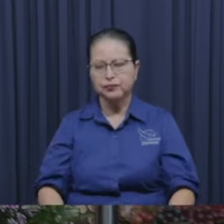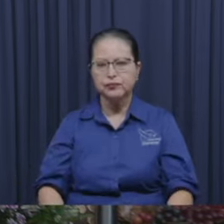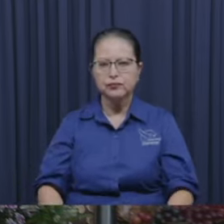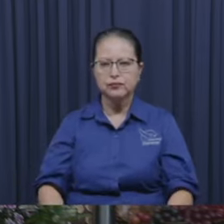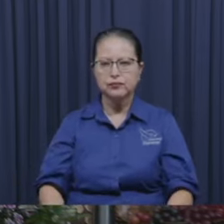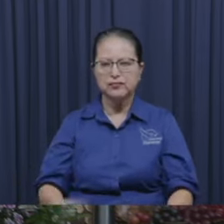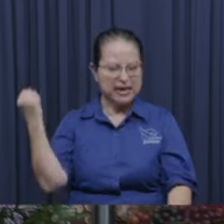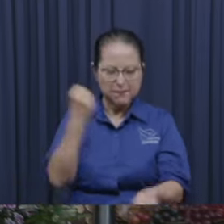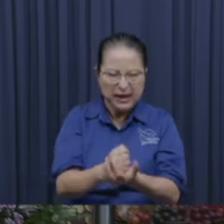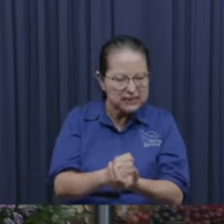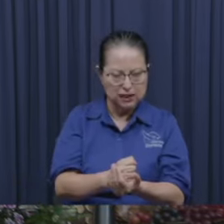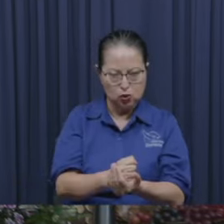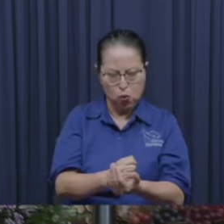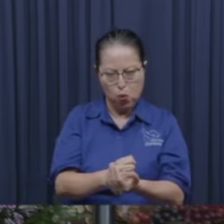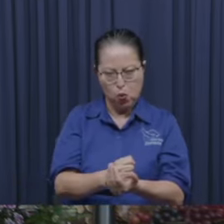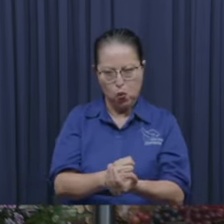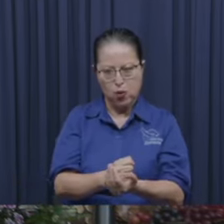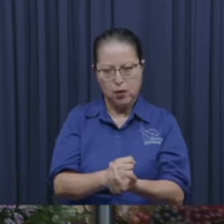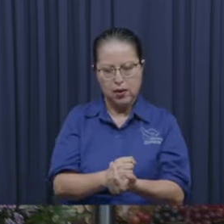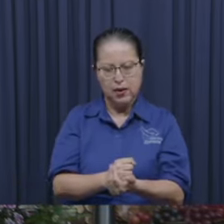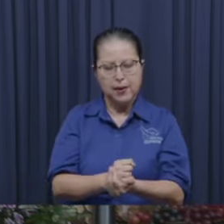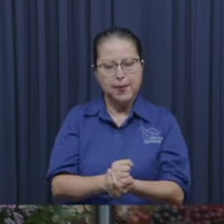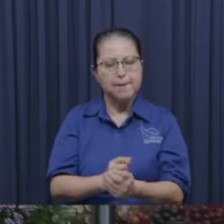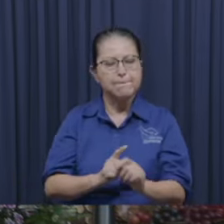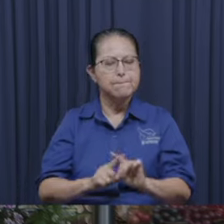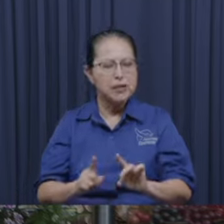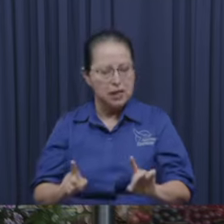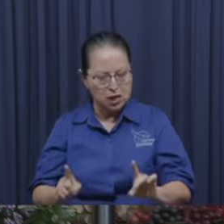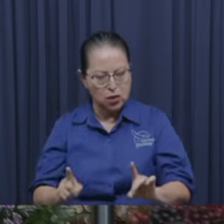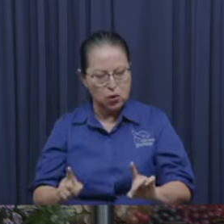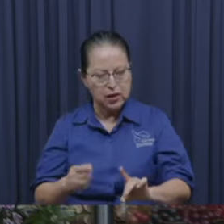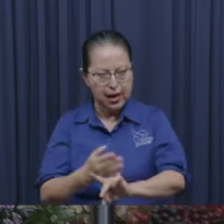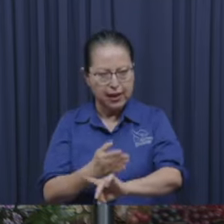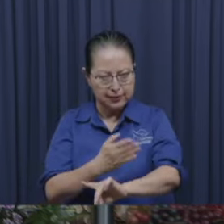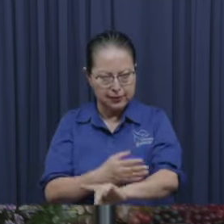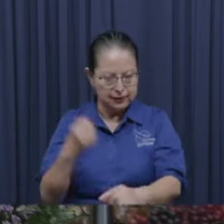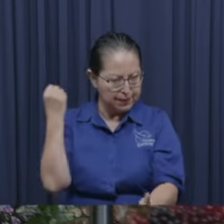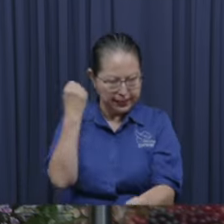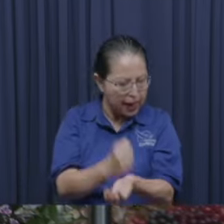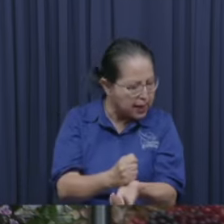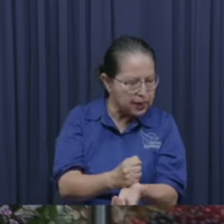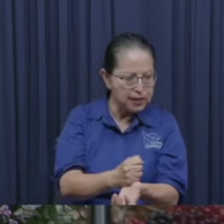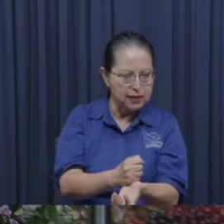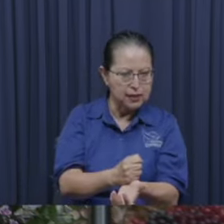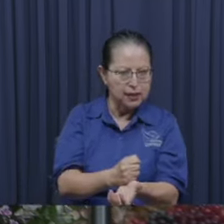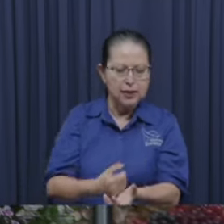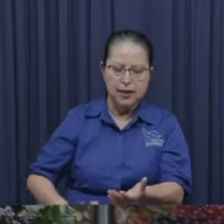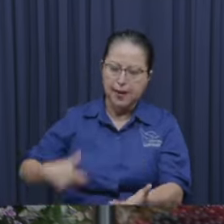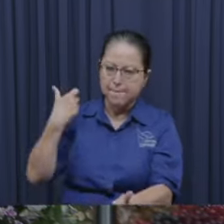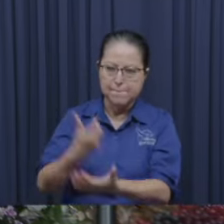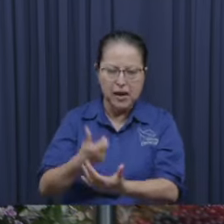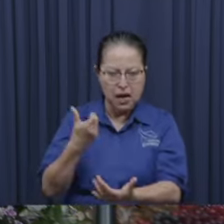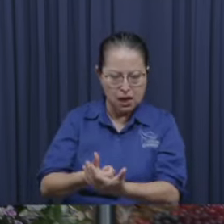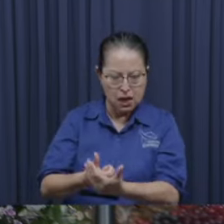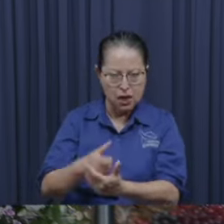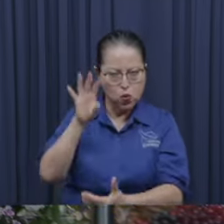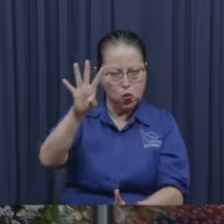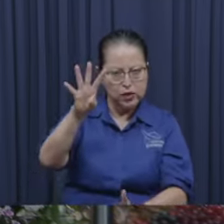mátenlo agárrenlo pero cense de que antes de que lo maten pague la cordera cuatro